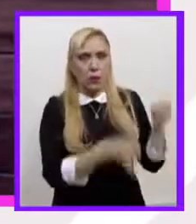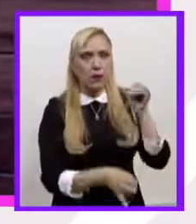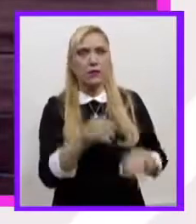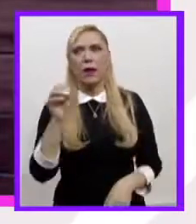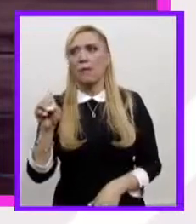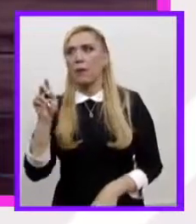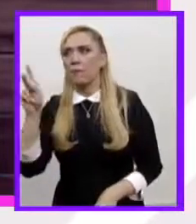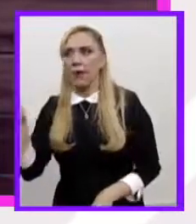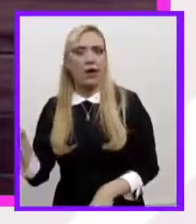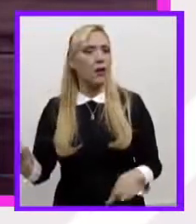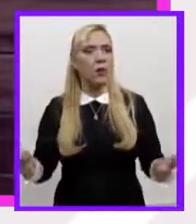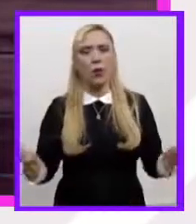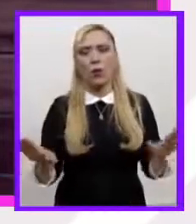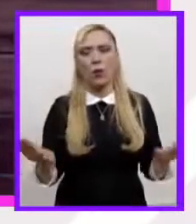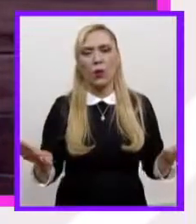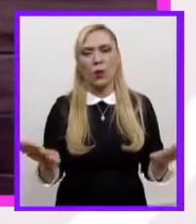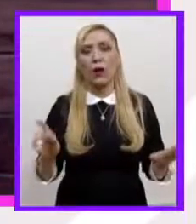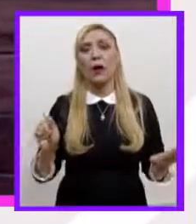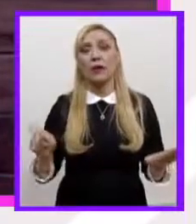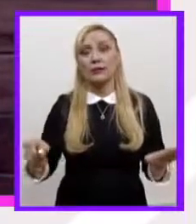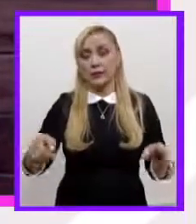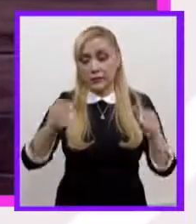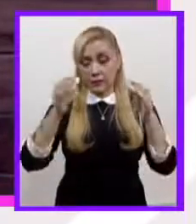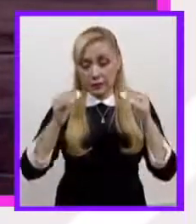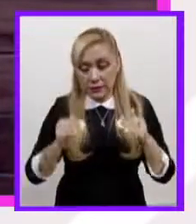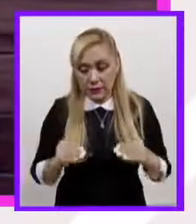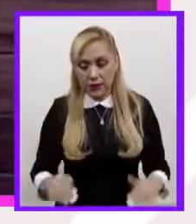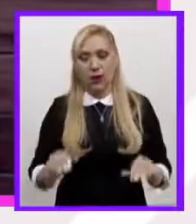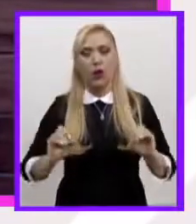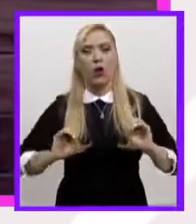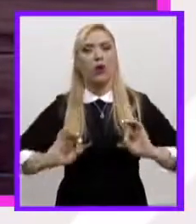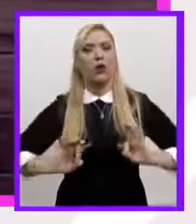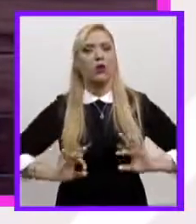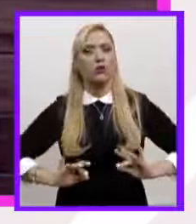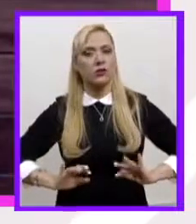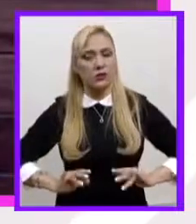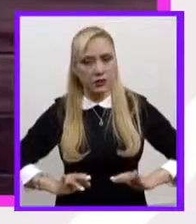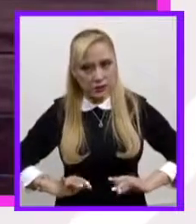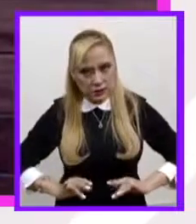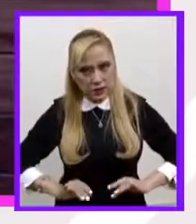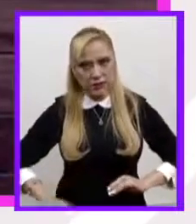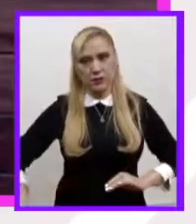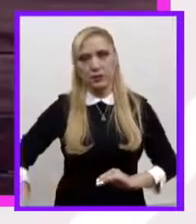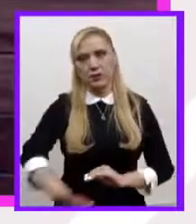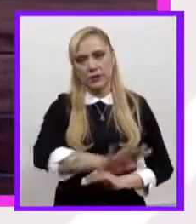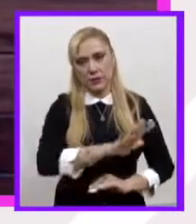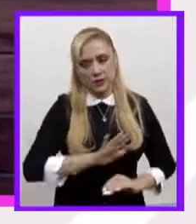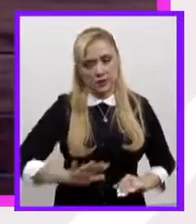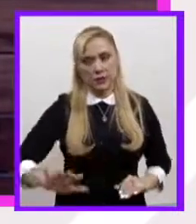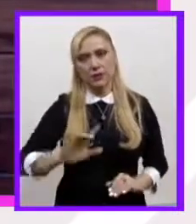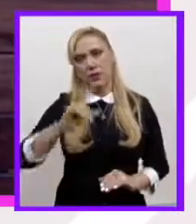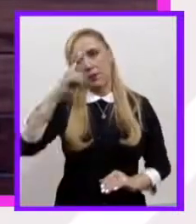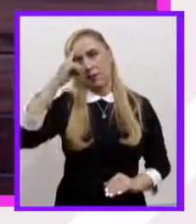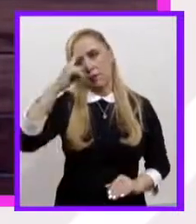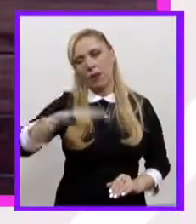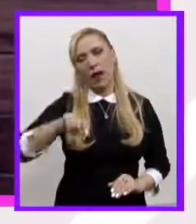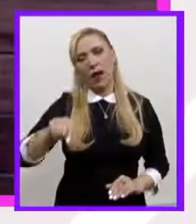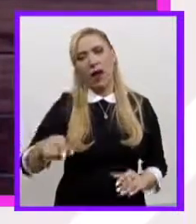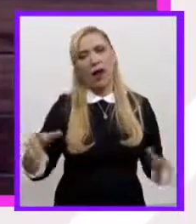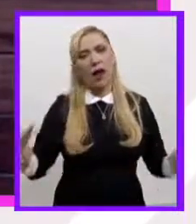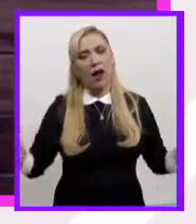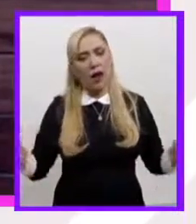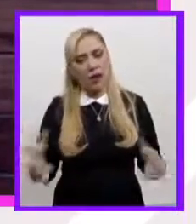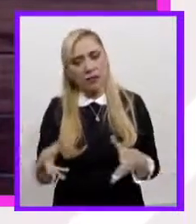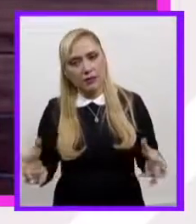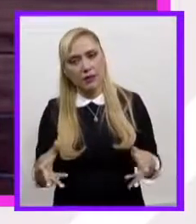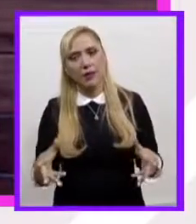públicos, sino son las agencias ejecutivas, por eso es poder punitivo, agencias, los que activan,